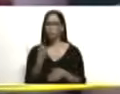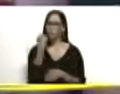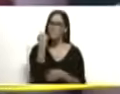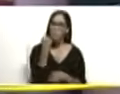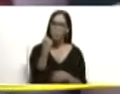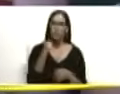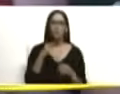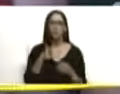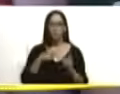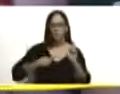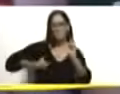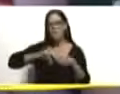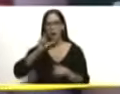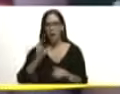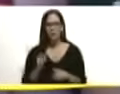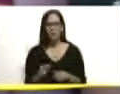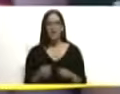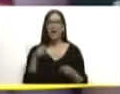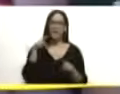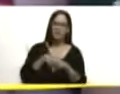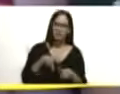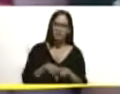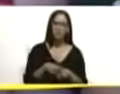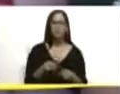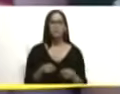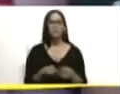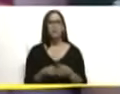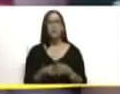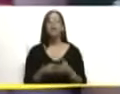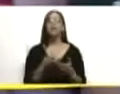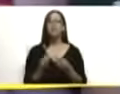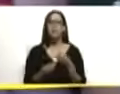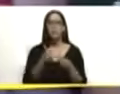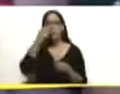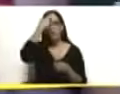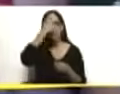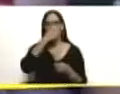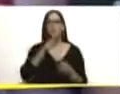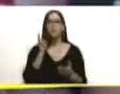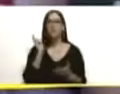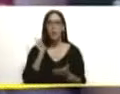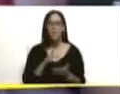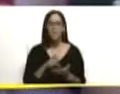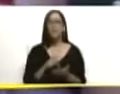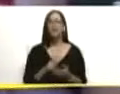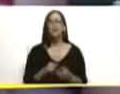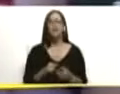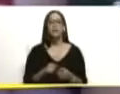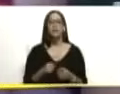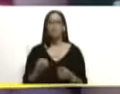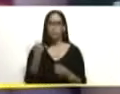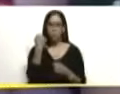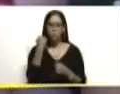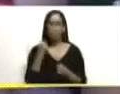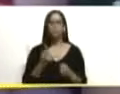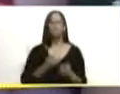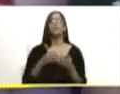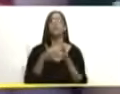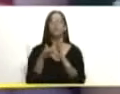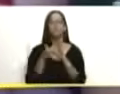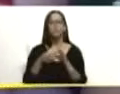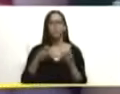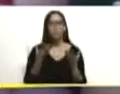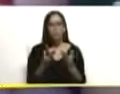sus botas, a patearnos, a tratar de pisotearnos, ha sido el pueblo también, con su puño bien en alto, junto, unido, quien